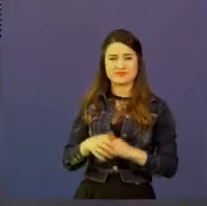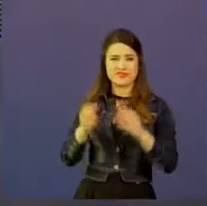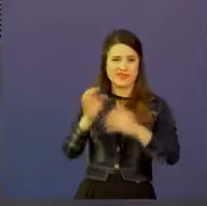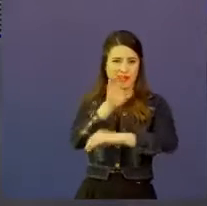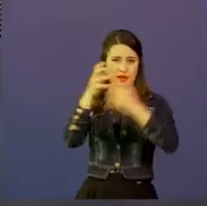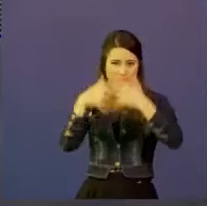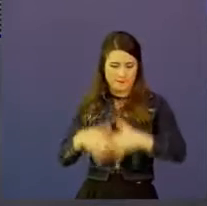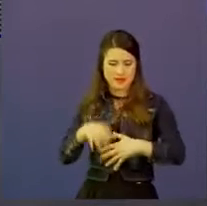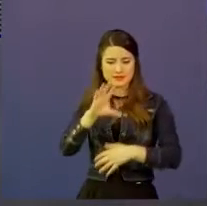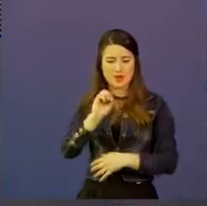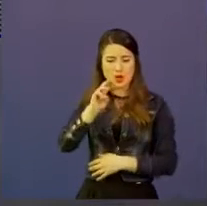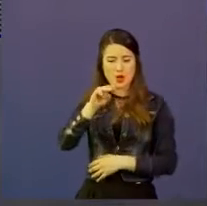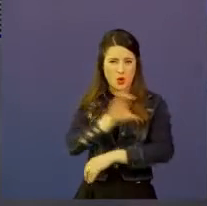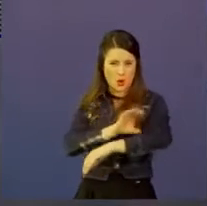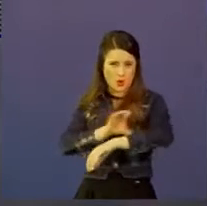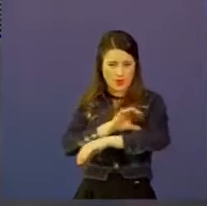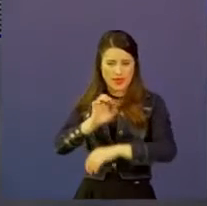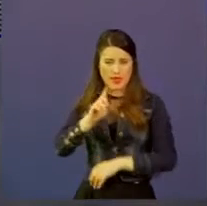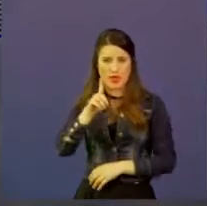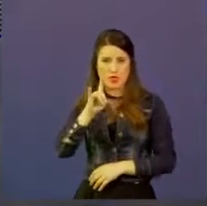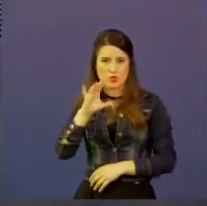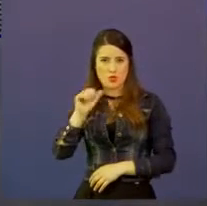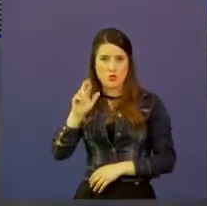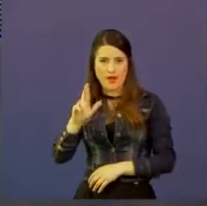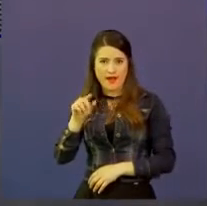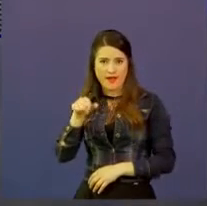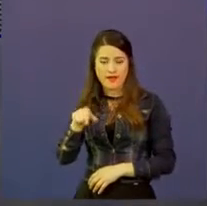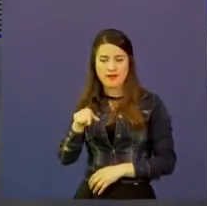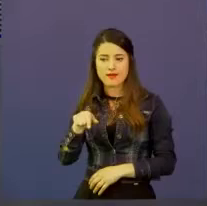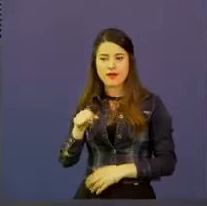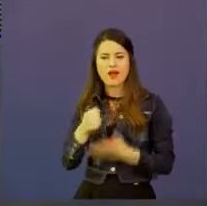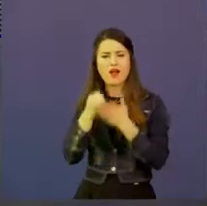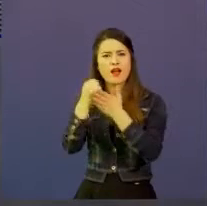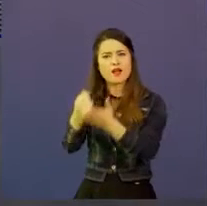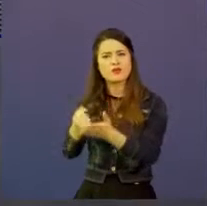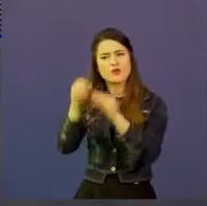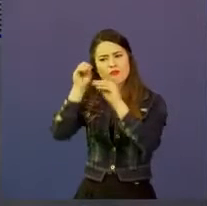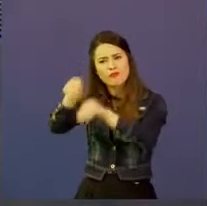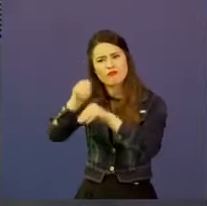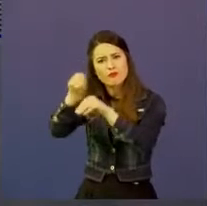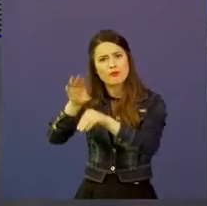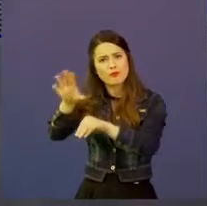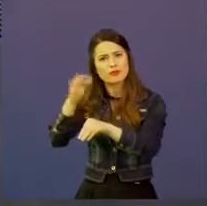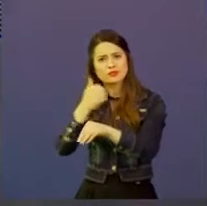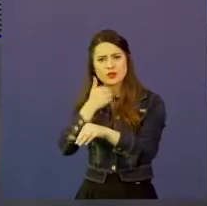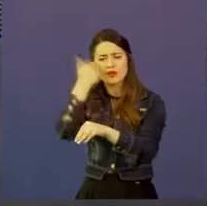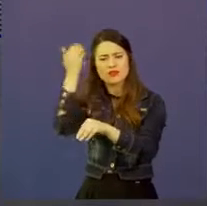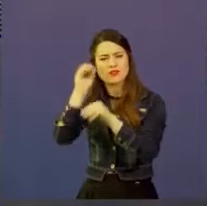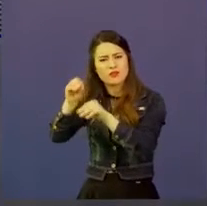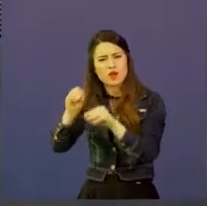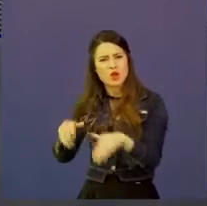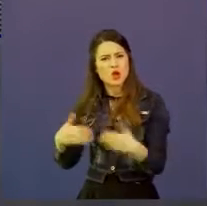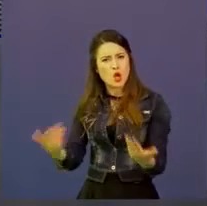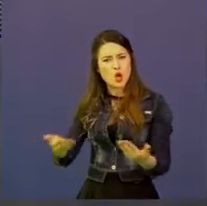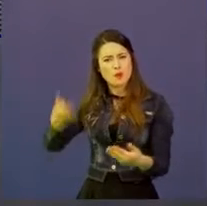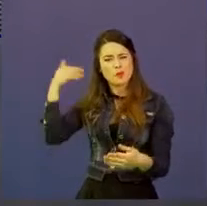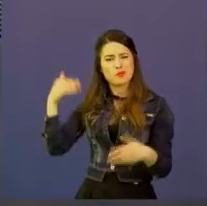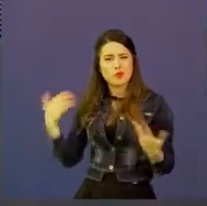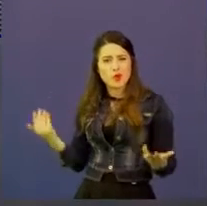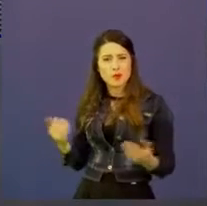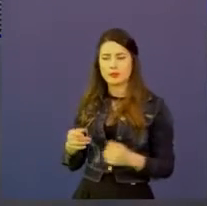también a procesos de formación con adultos. Pues realmente nosotros empezamos esta iniciativa desde